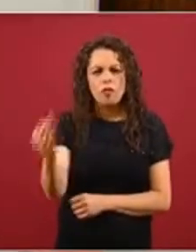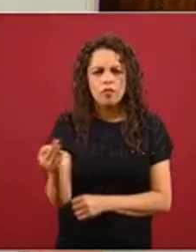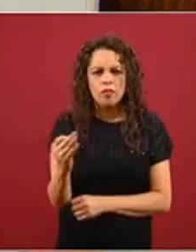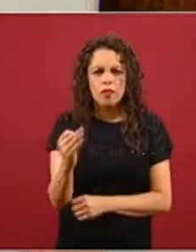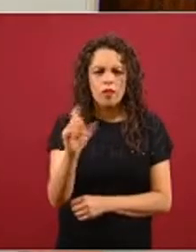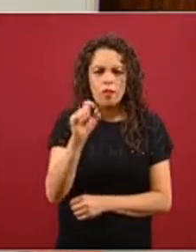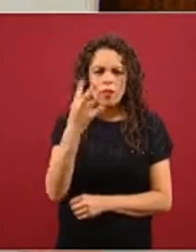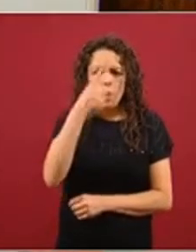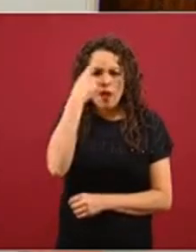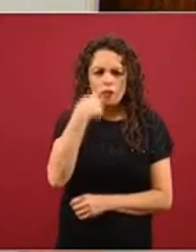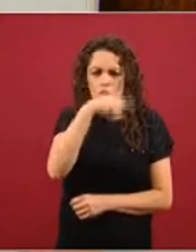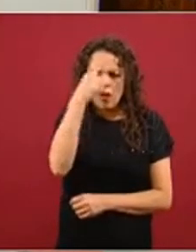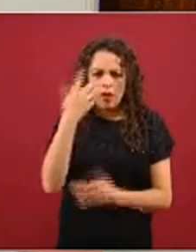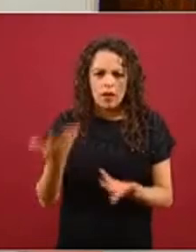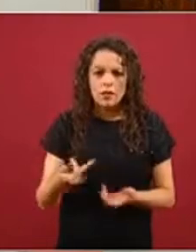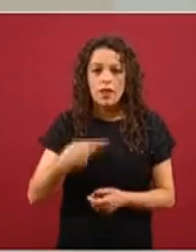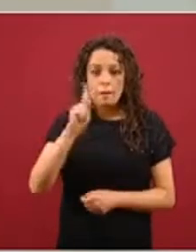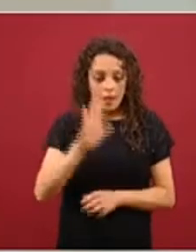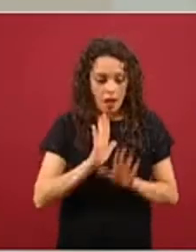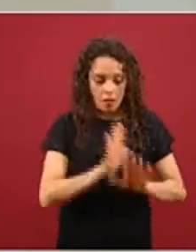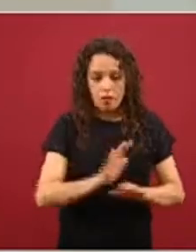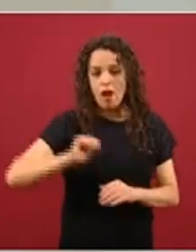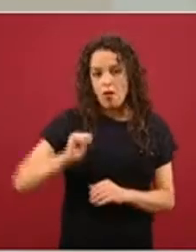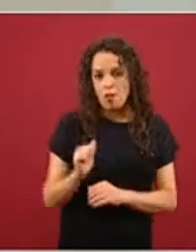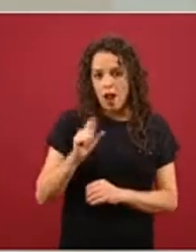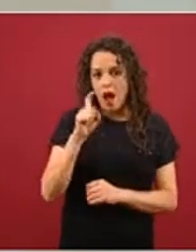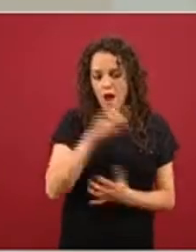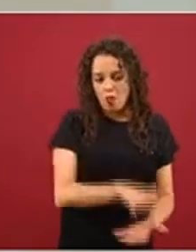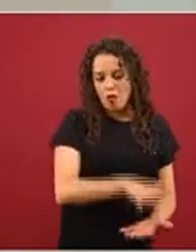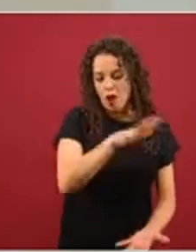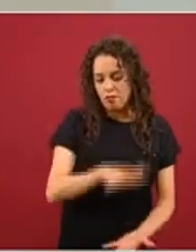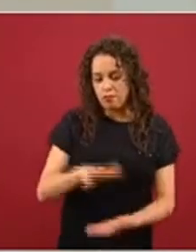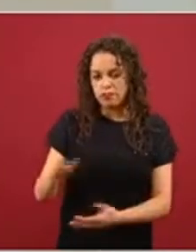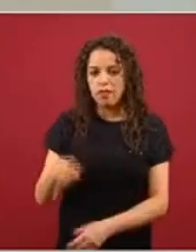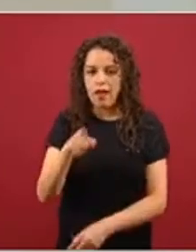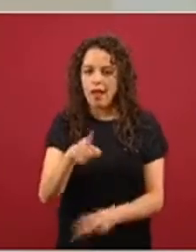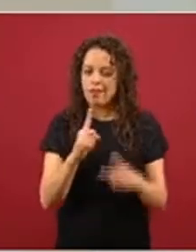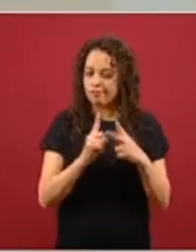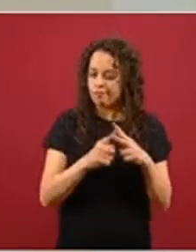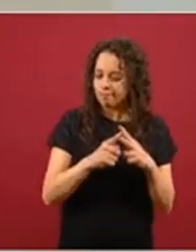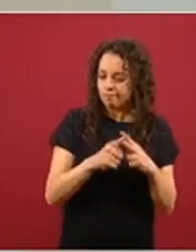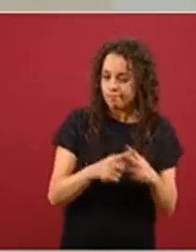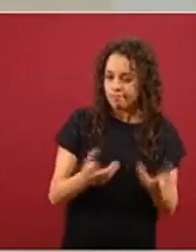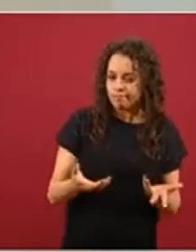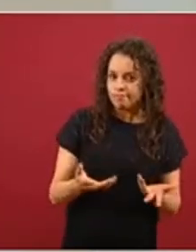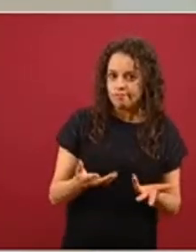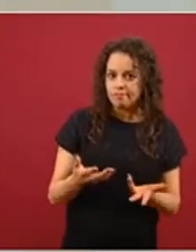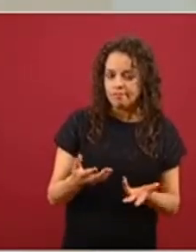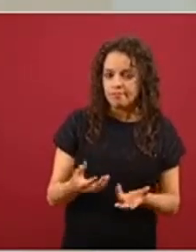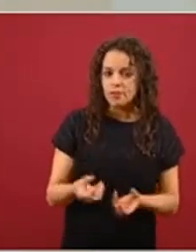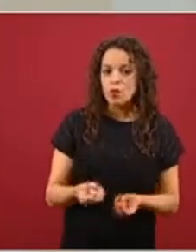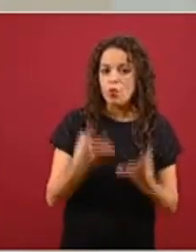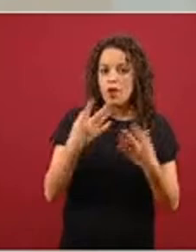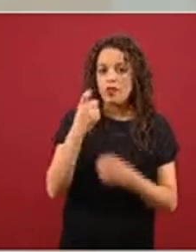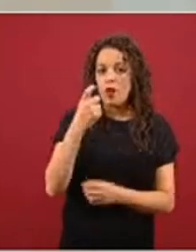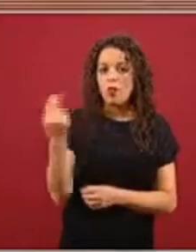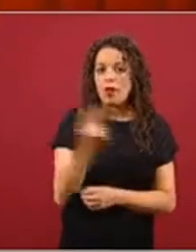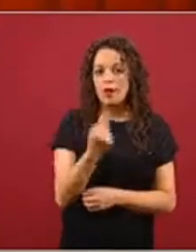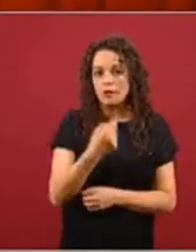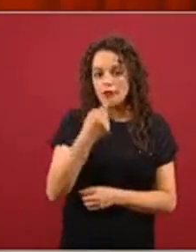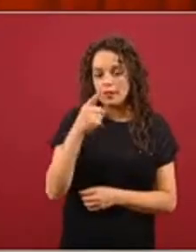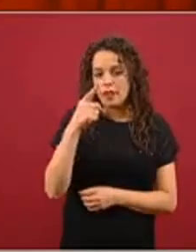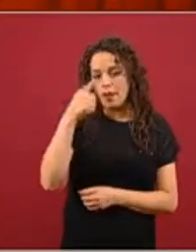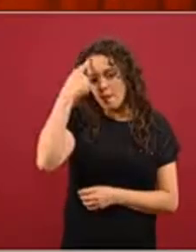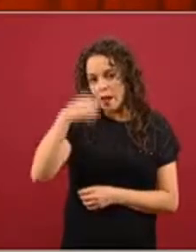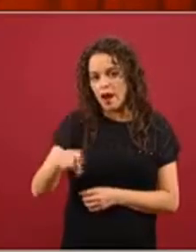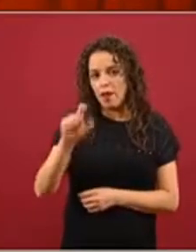traten de tenerlas y hagan cálculos de cómo podrían estar 24 horas y mantener la